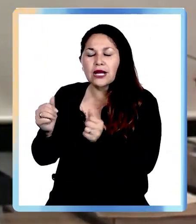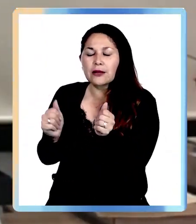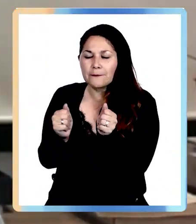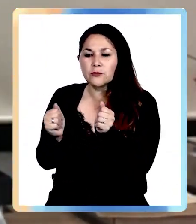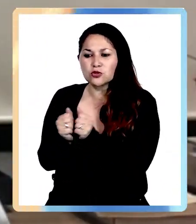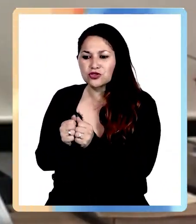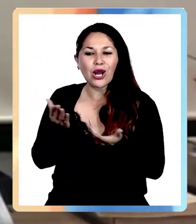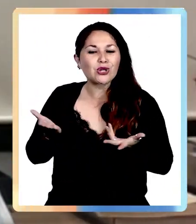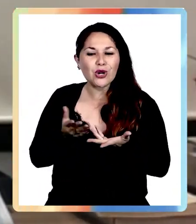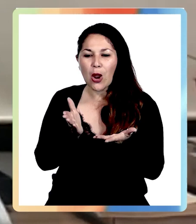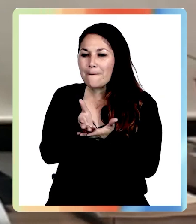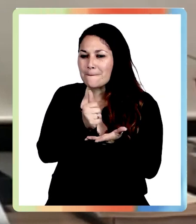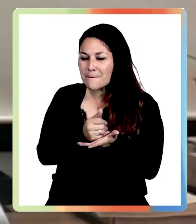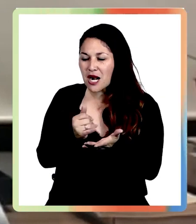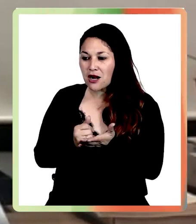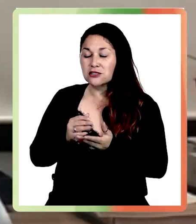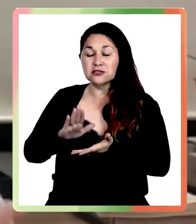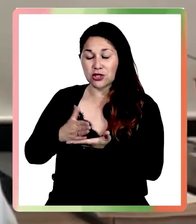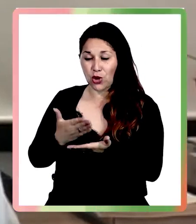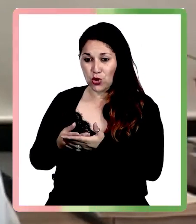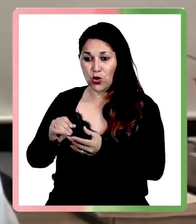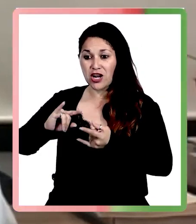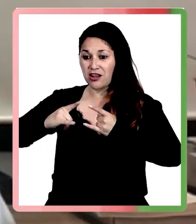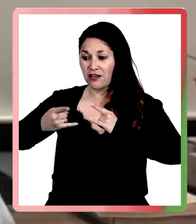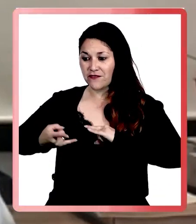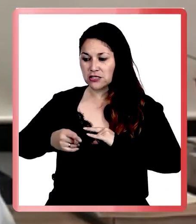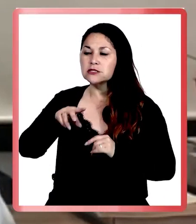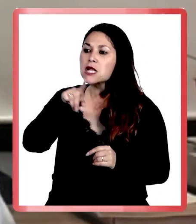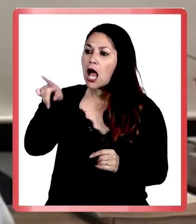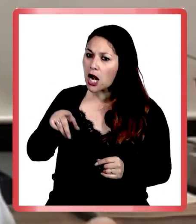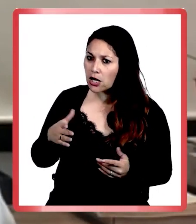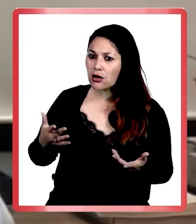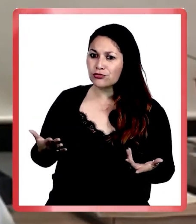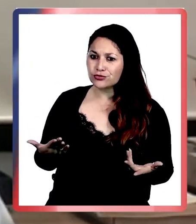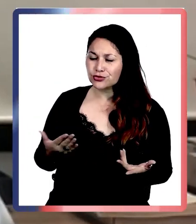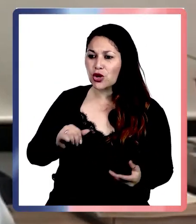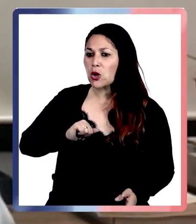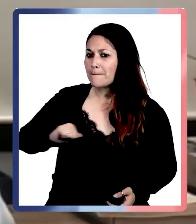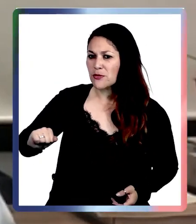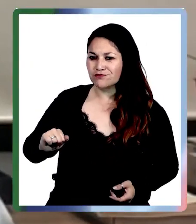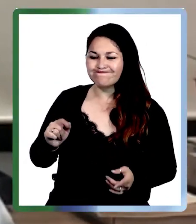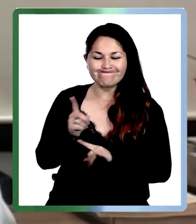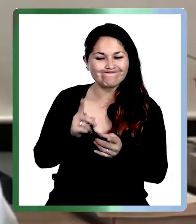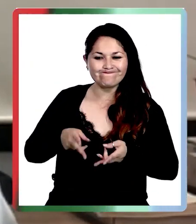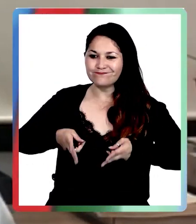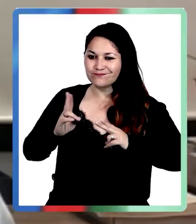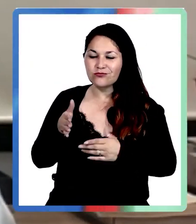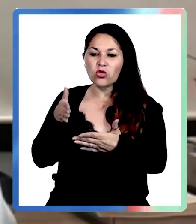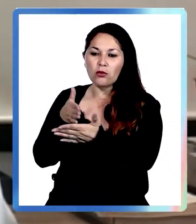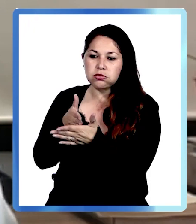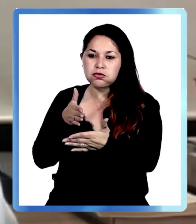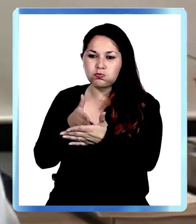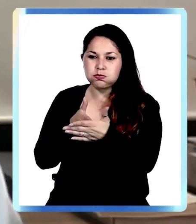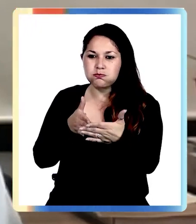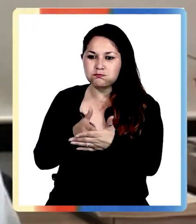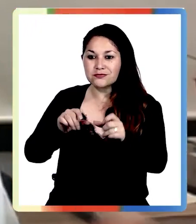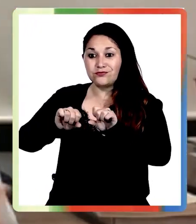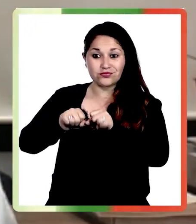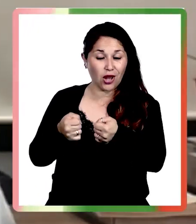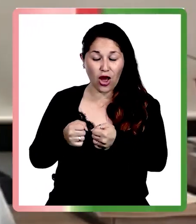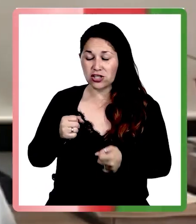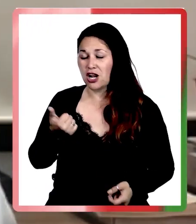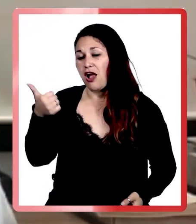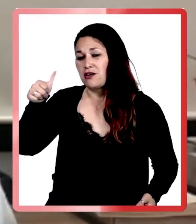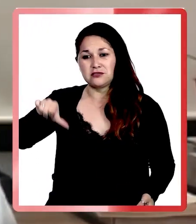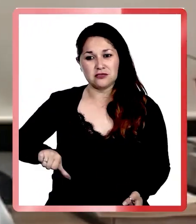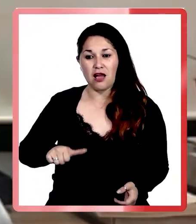incluía un plan de salud universal. ¿Y qué hacía la oposición de la época? No dejaba avanzar, rechazaba todo. Es